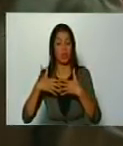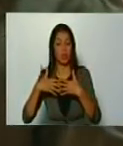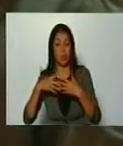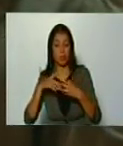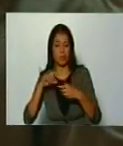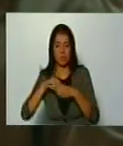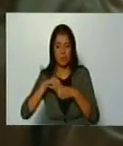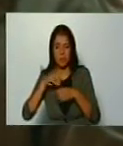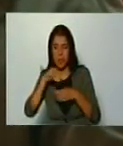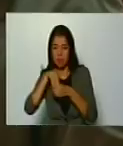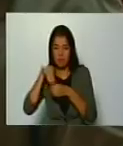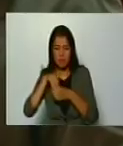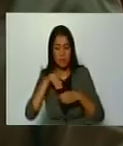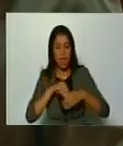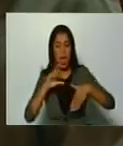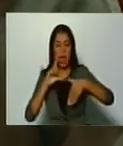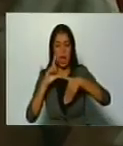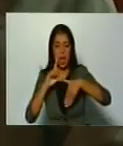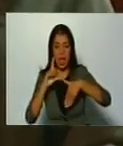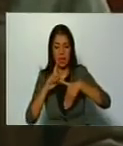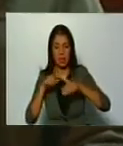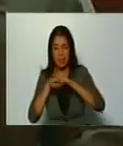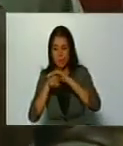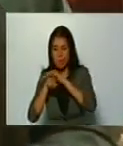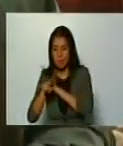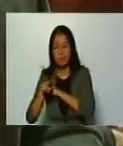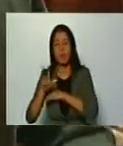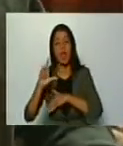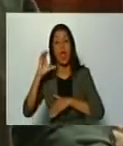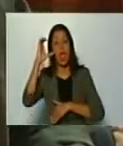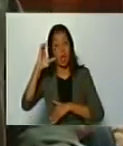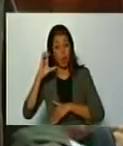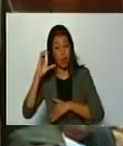y en el mundo y en Europa, que